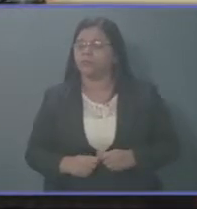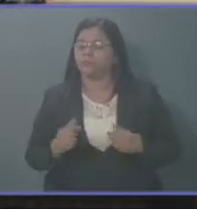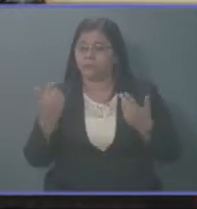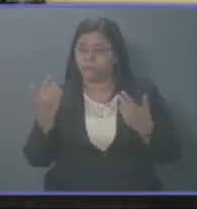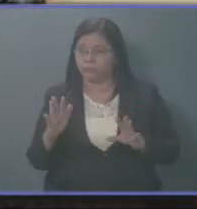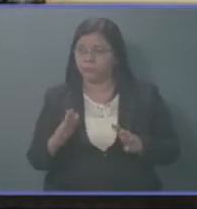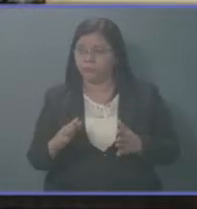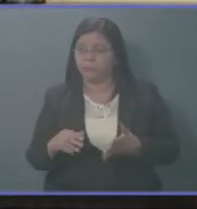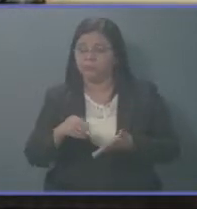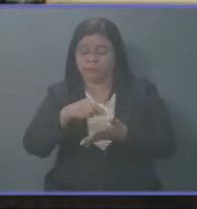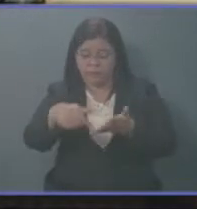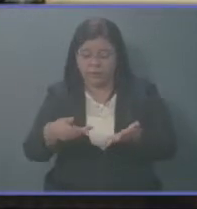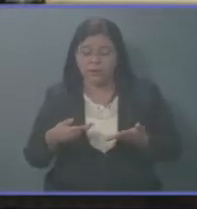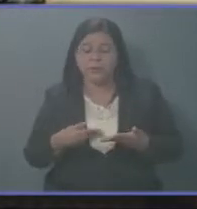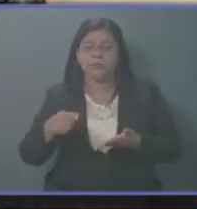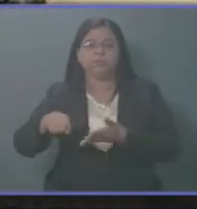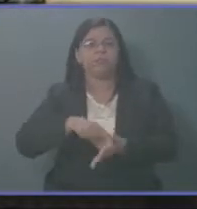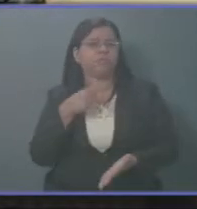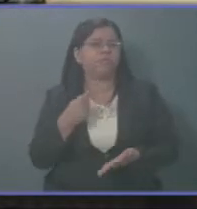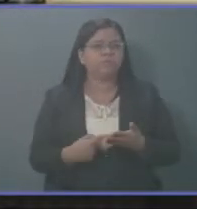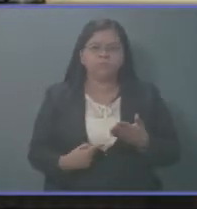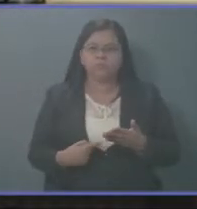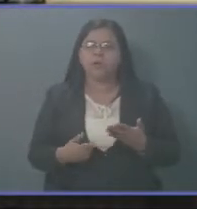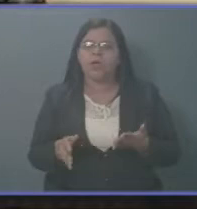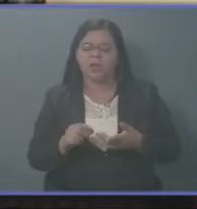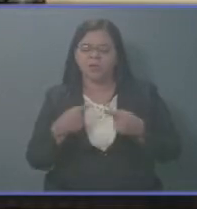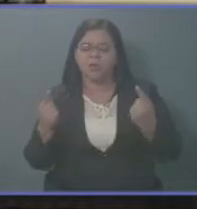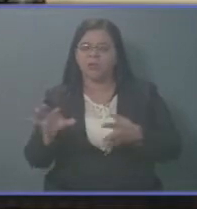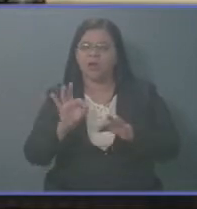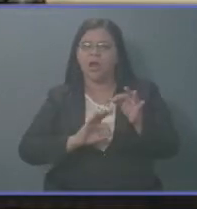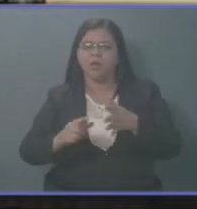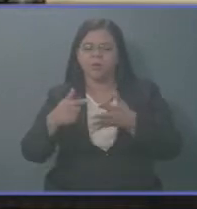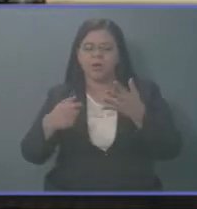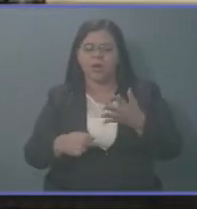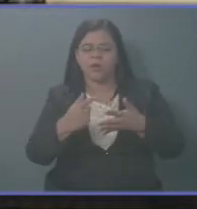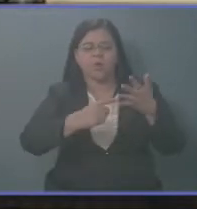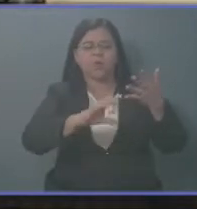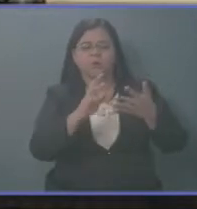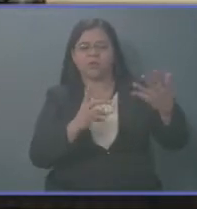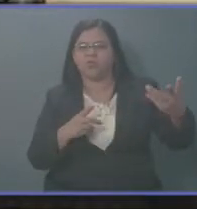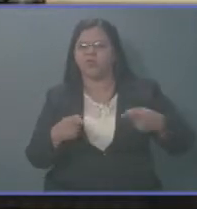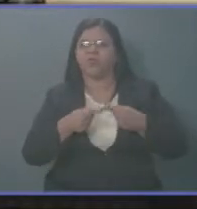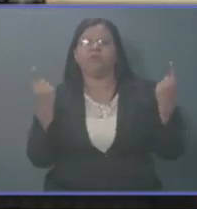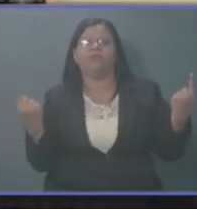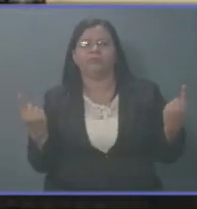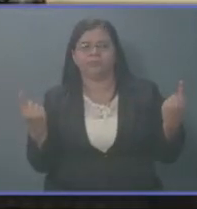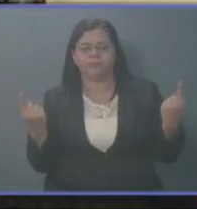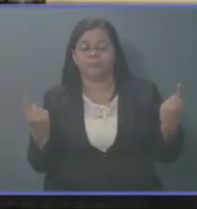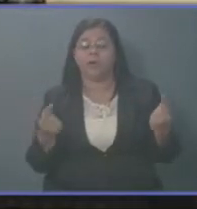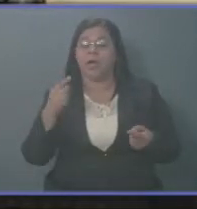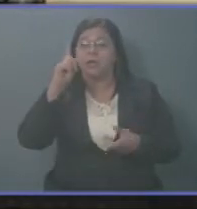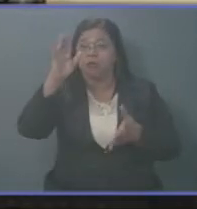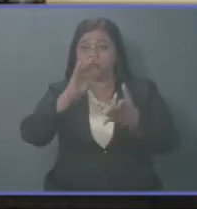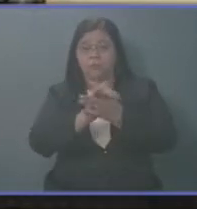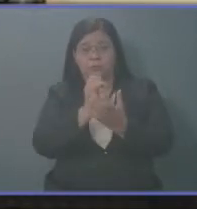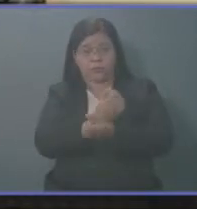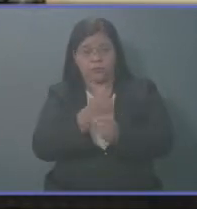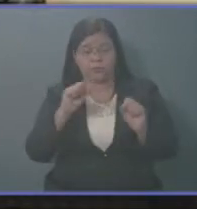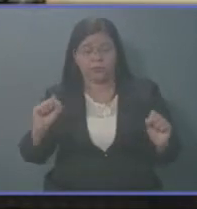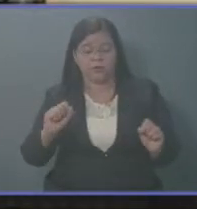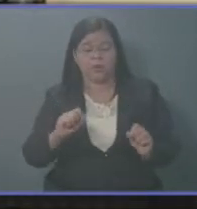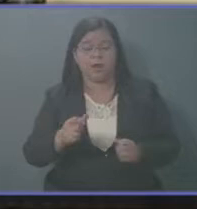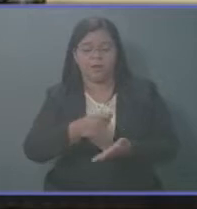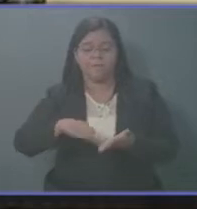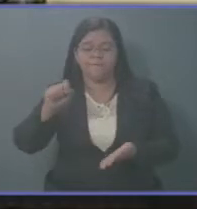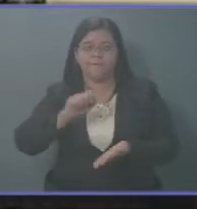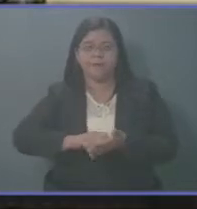Legislativa, en este caso el derecho de veto contra proyectos de ley contrarios a la Constitución de la República. Dios, Unión, Libertad, Nayib